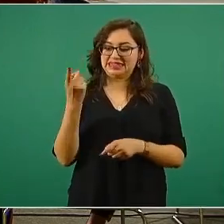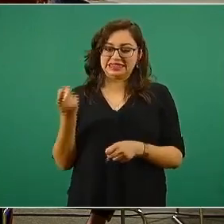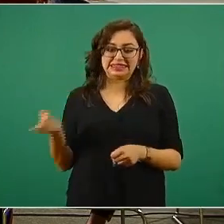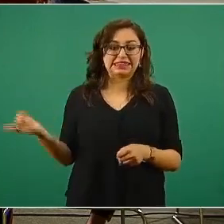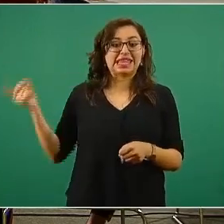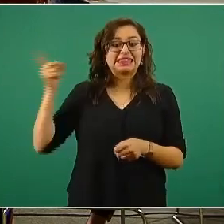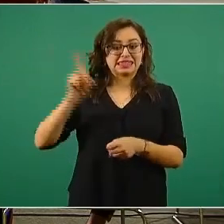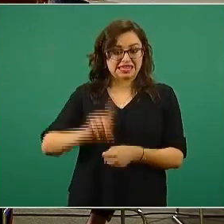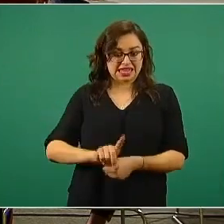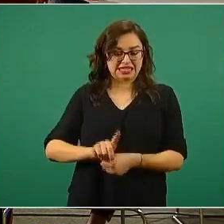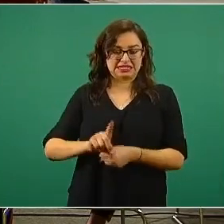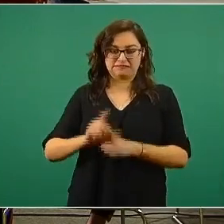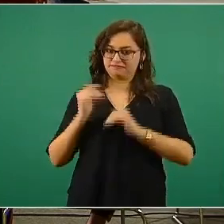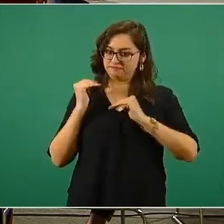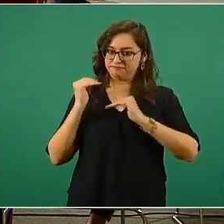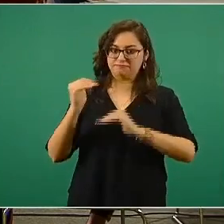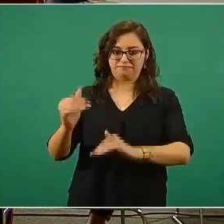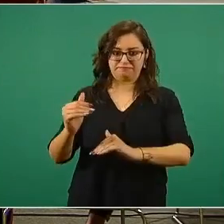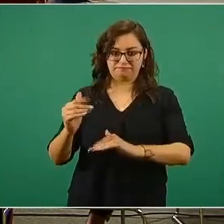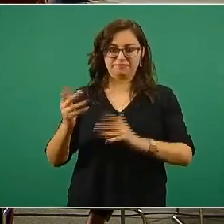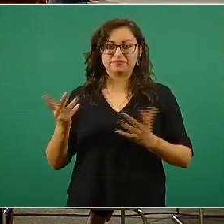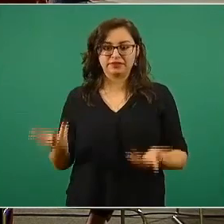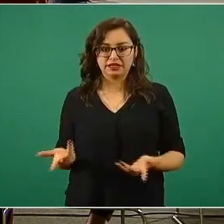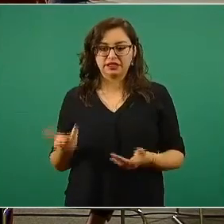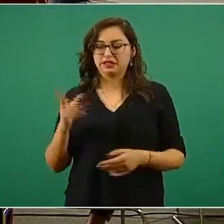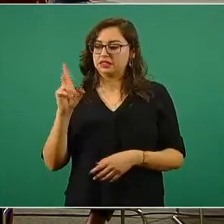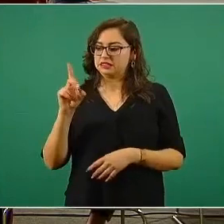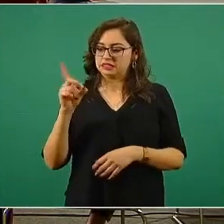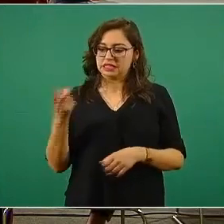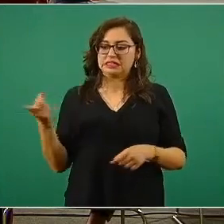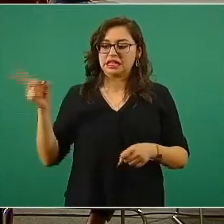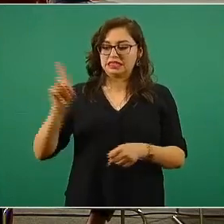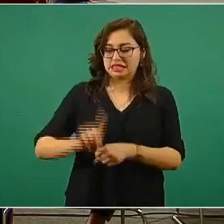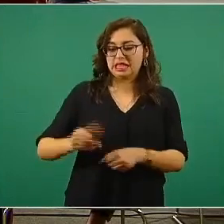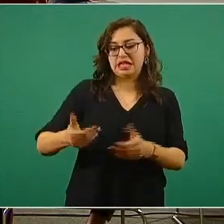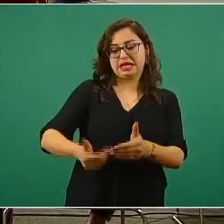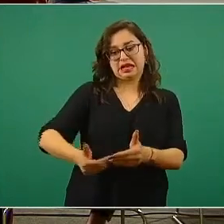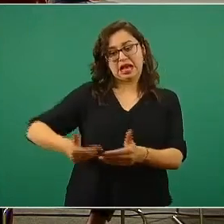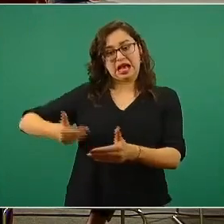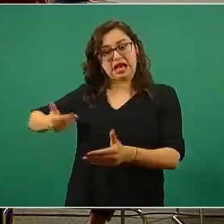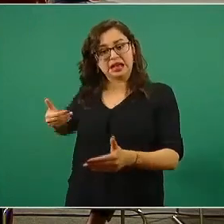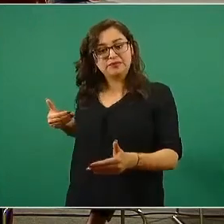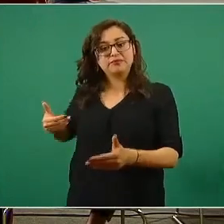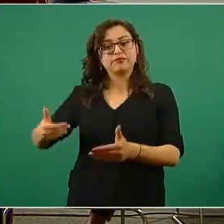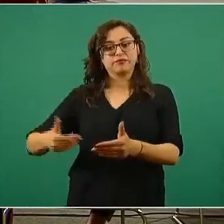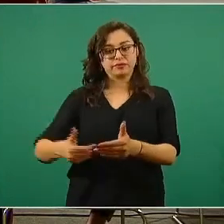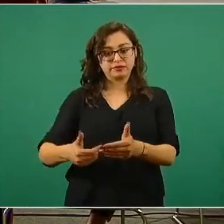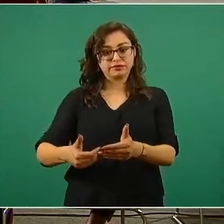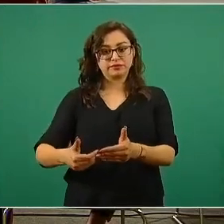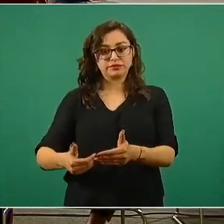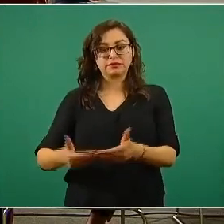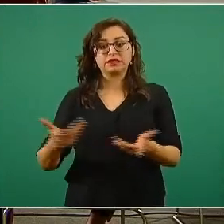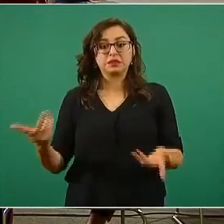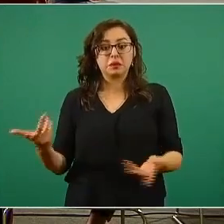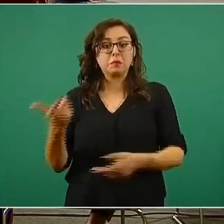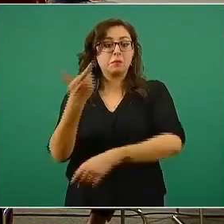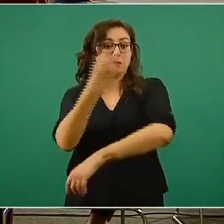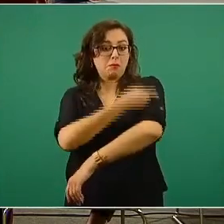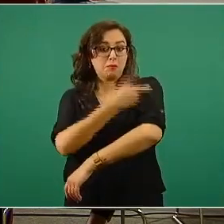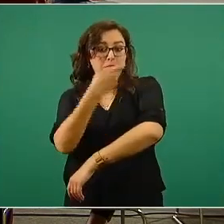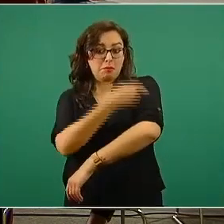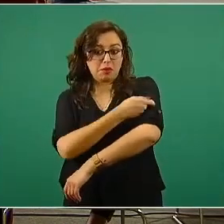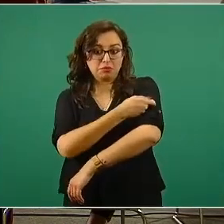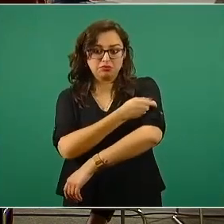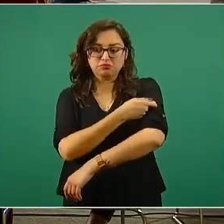temporalidad que está definida para esta vacuna, es decir, para la vacuna contra el virus SARS-CoV-2, si en esos últimos 30 días le aplicaron este